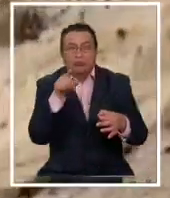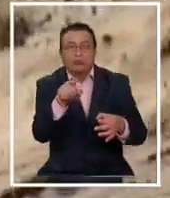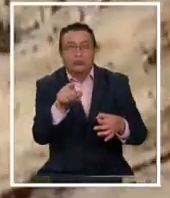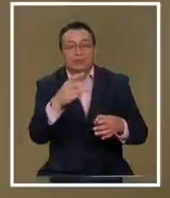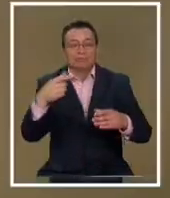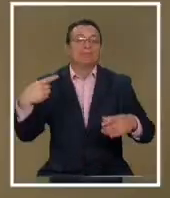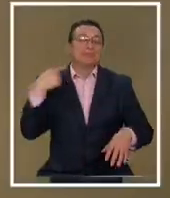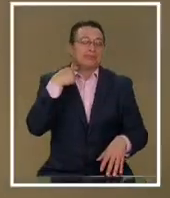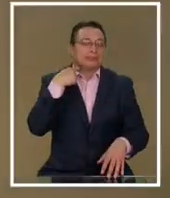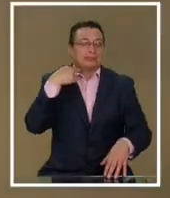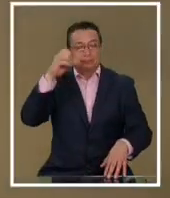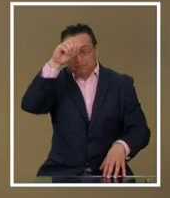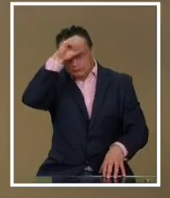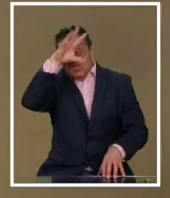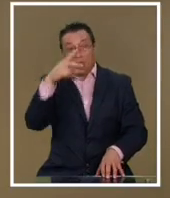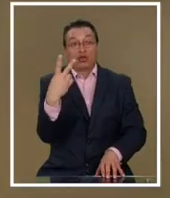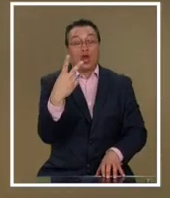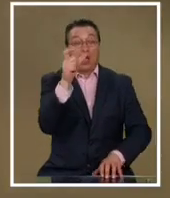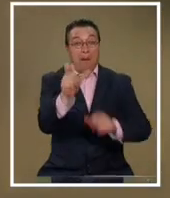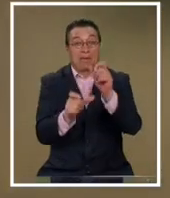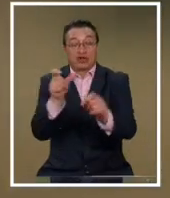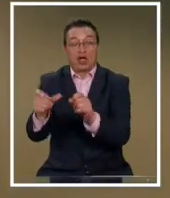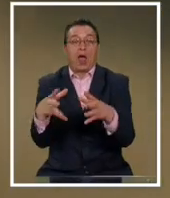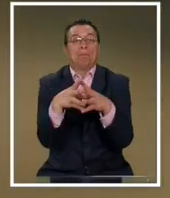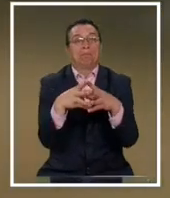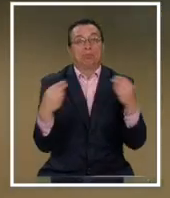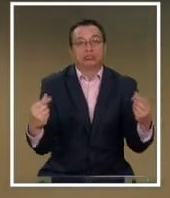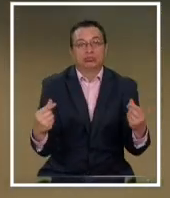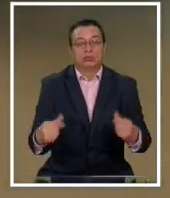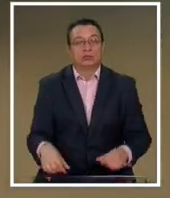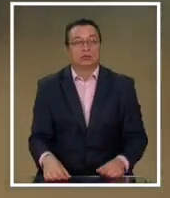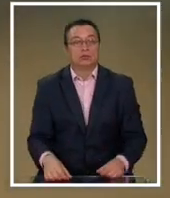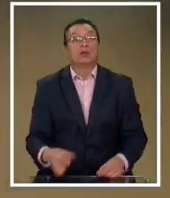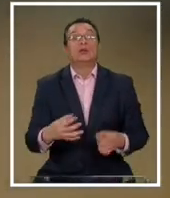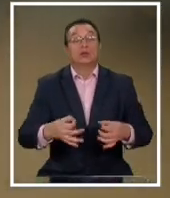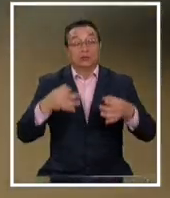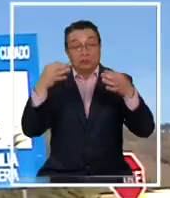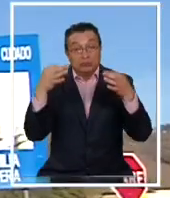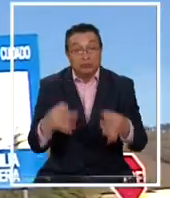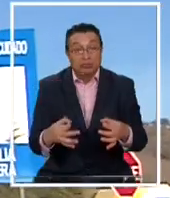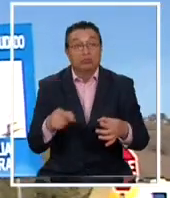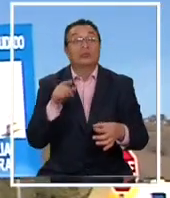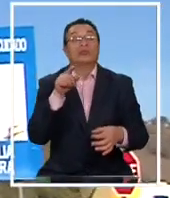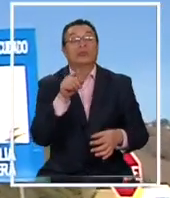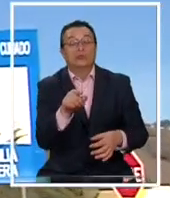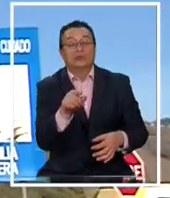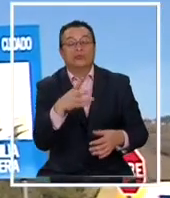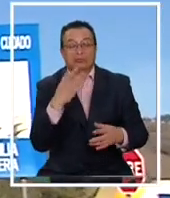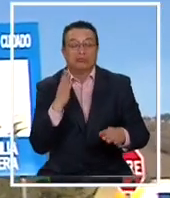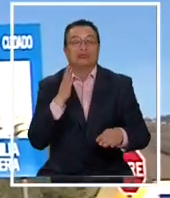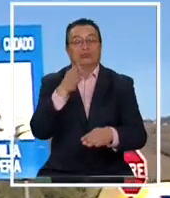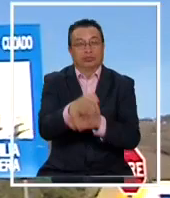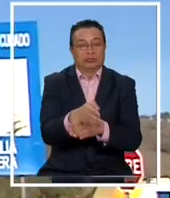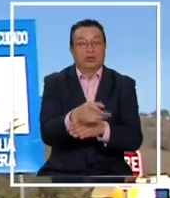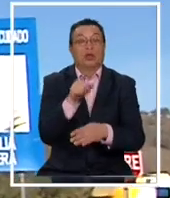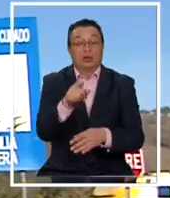accidente minero, dos personas estaban desaparecidas. En forma inmediata se concurrió al lugar, se